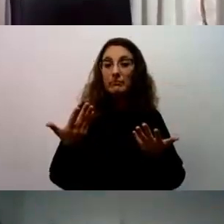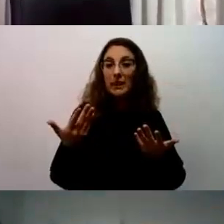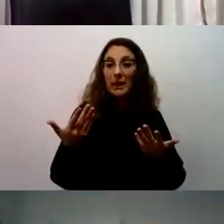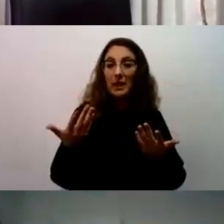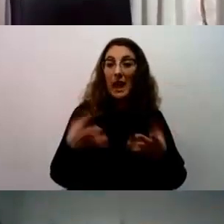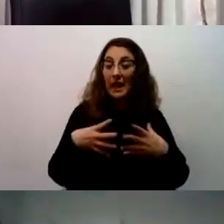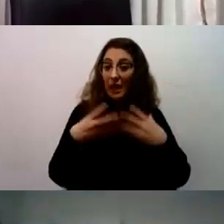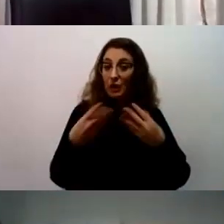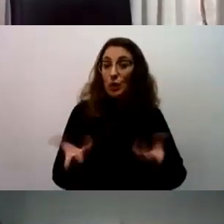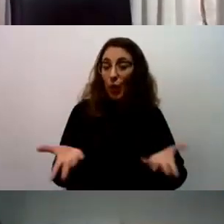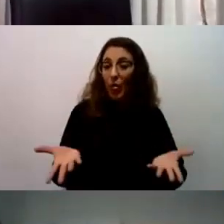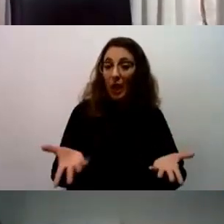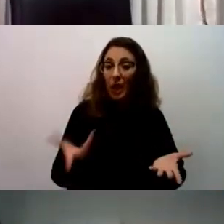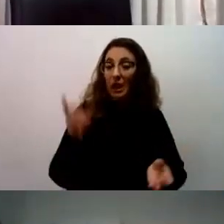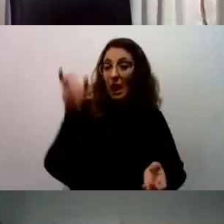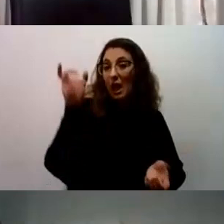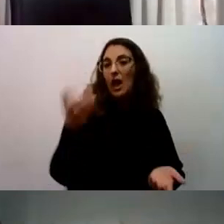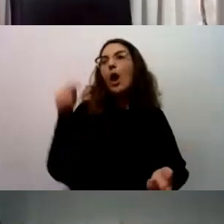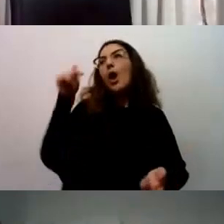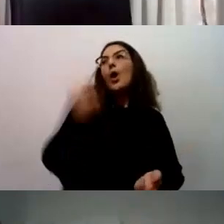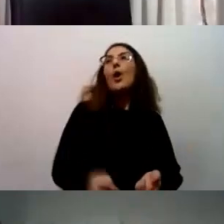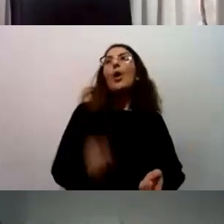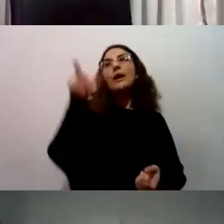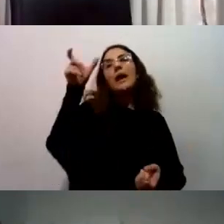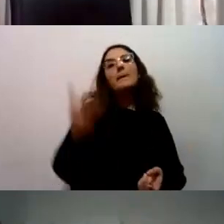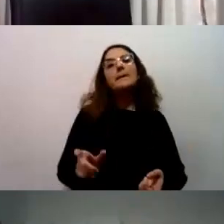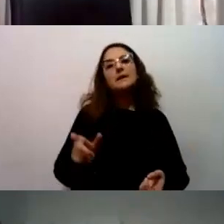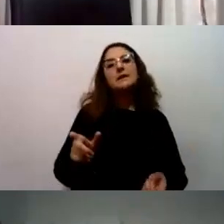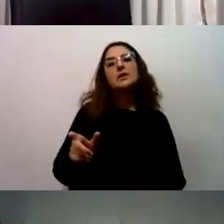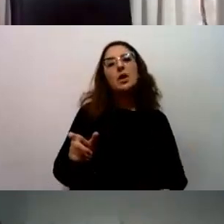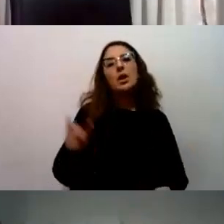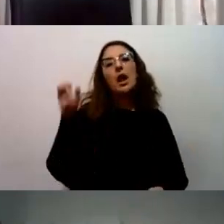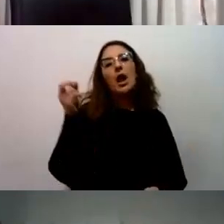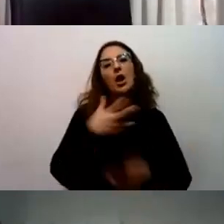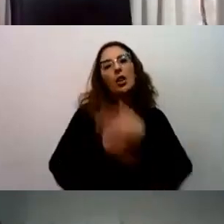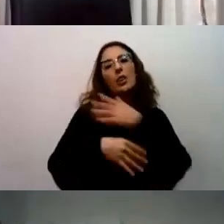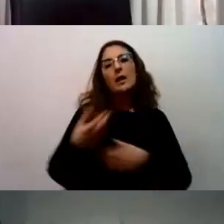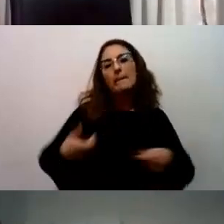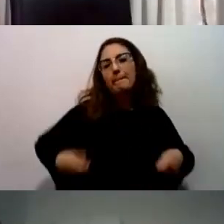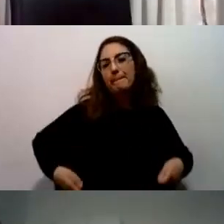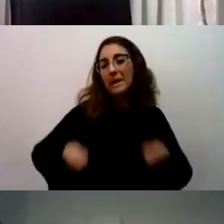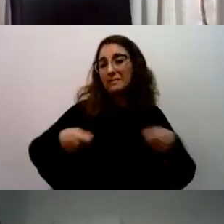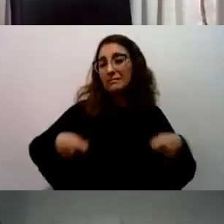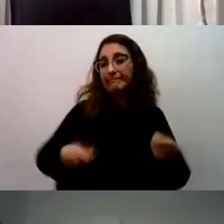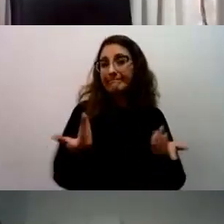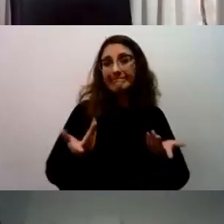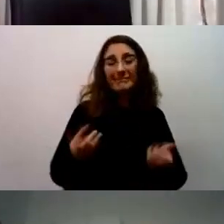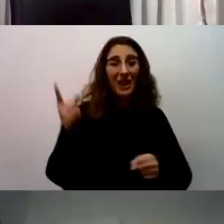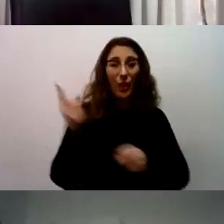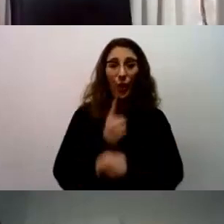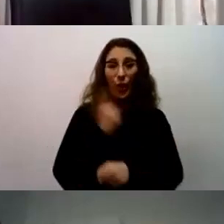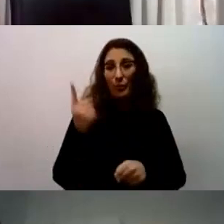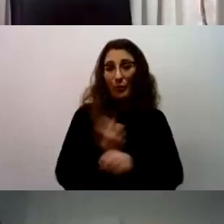que la persona pueda, porque hoy la persona con discapacidad motora tampoco puede ingresar al